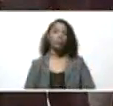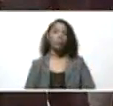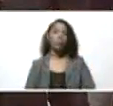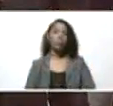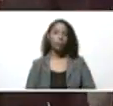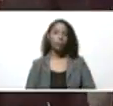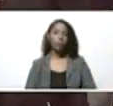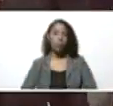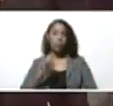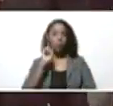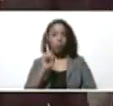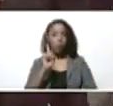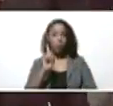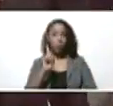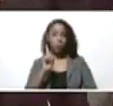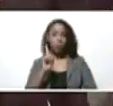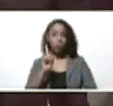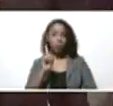Uno,